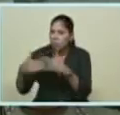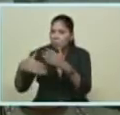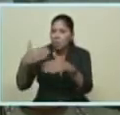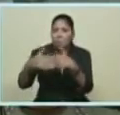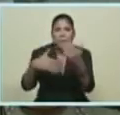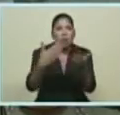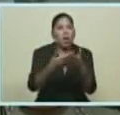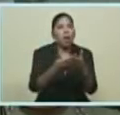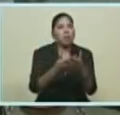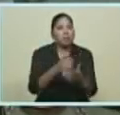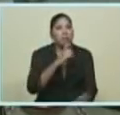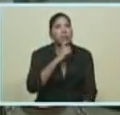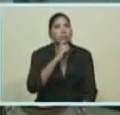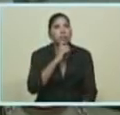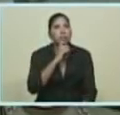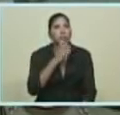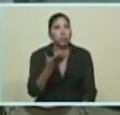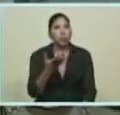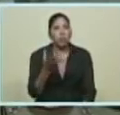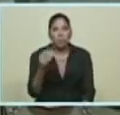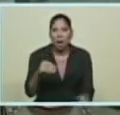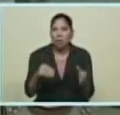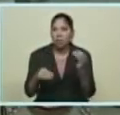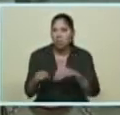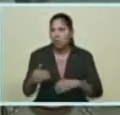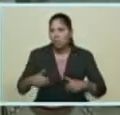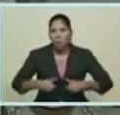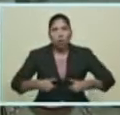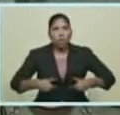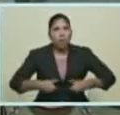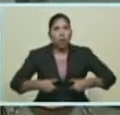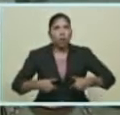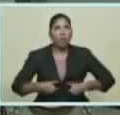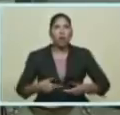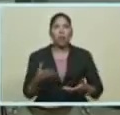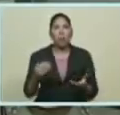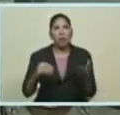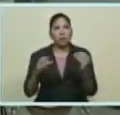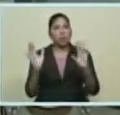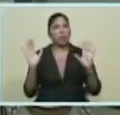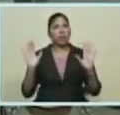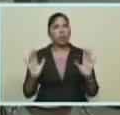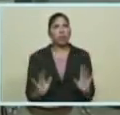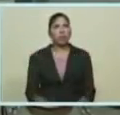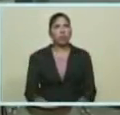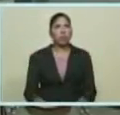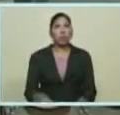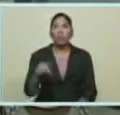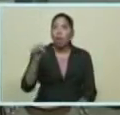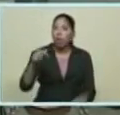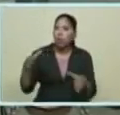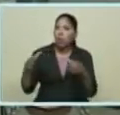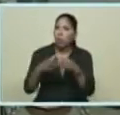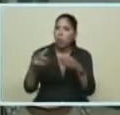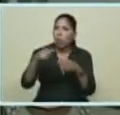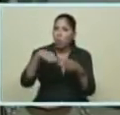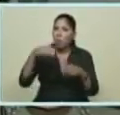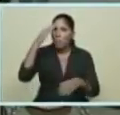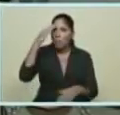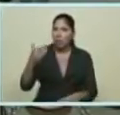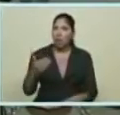siempre por más, ir por más. Esta Fuerza Armada Nacional